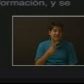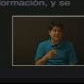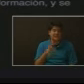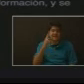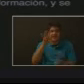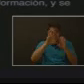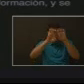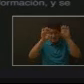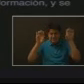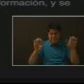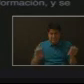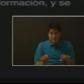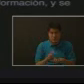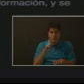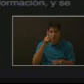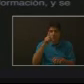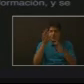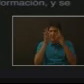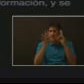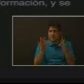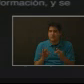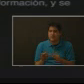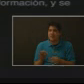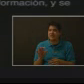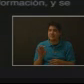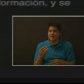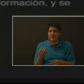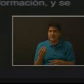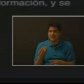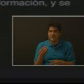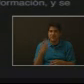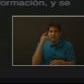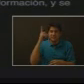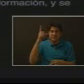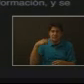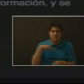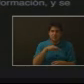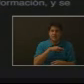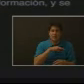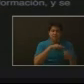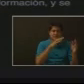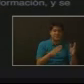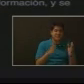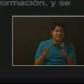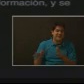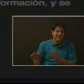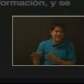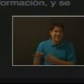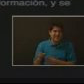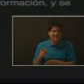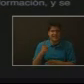las formas en la que el Señor nos equipa. O sea, aquí dice, el escudo de los